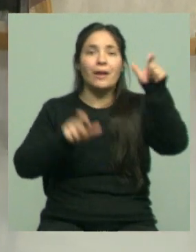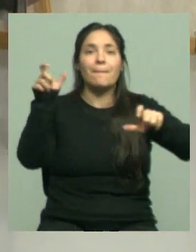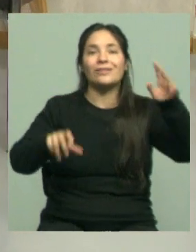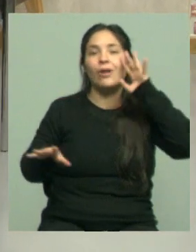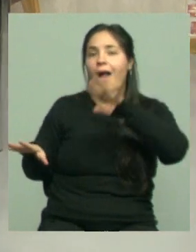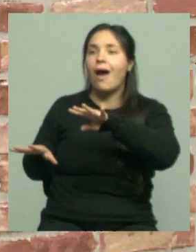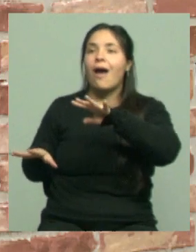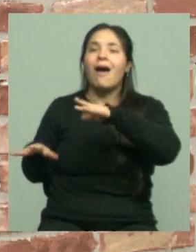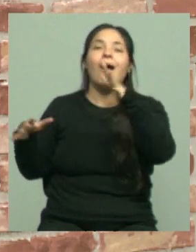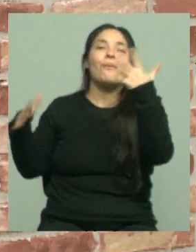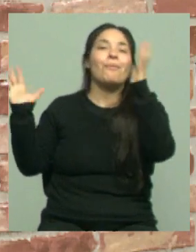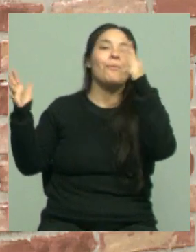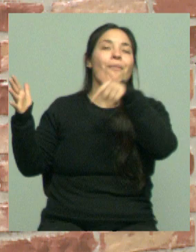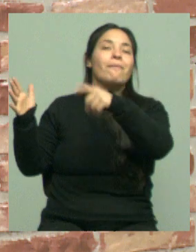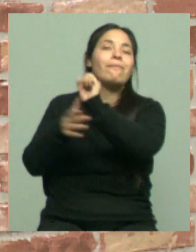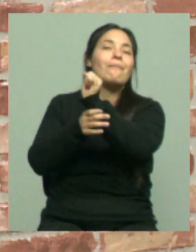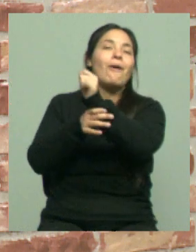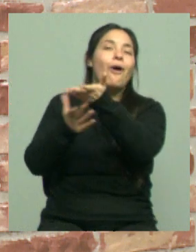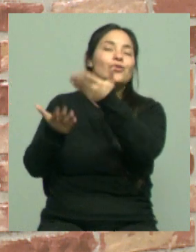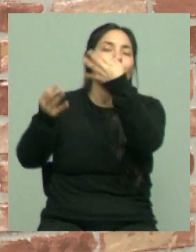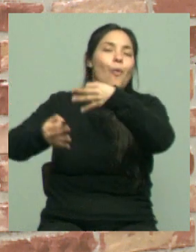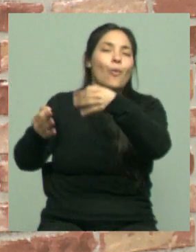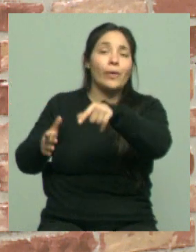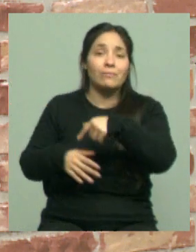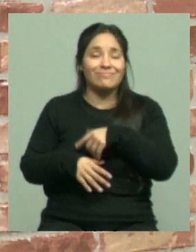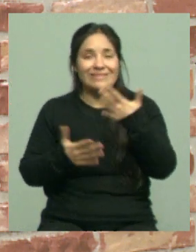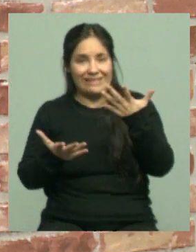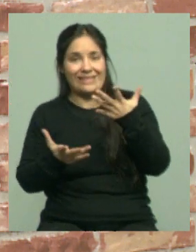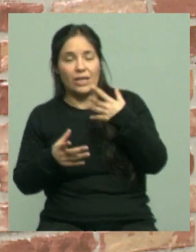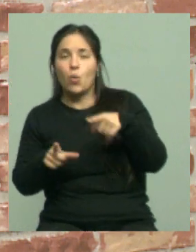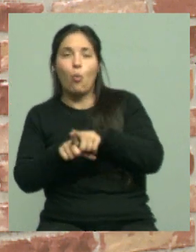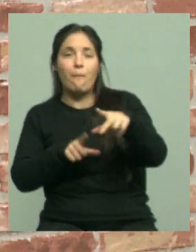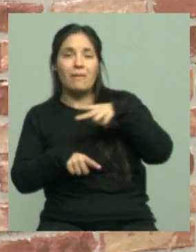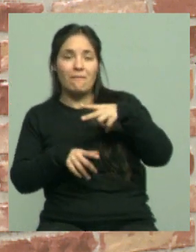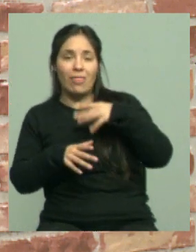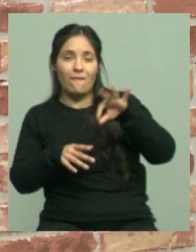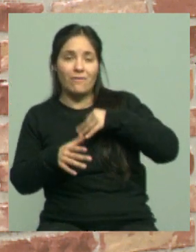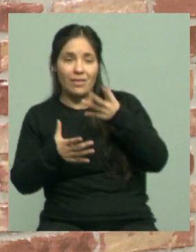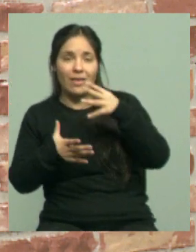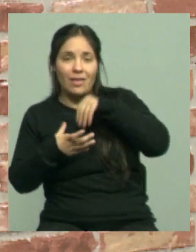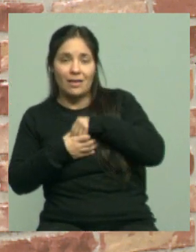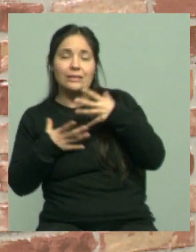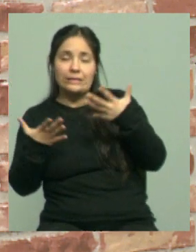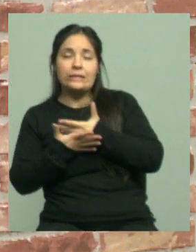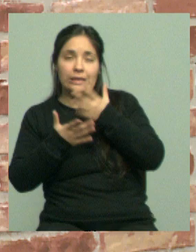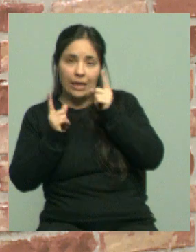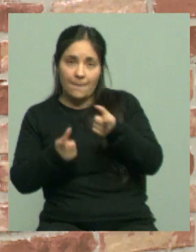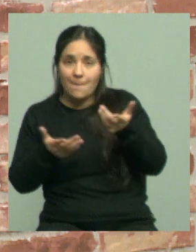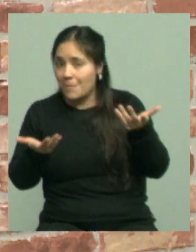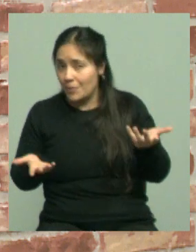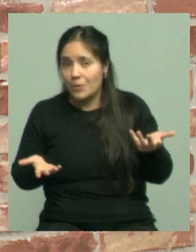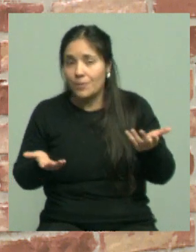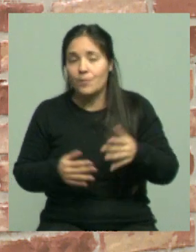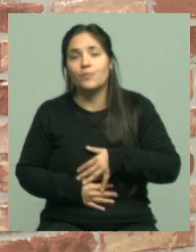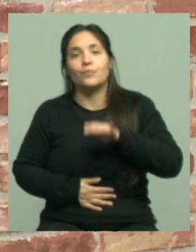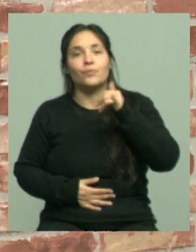económicamente mucha, mucha solvencia y fortuna, pero que ha tenido un costo que está claro que es alto, ¿no? Incluso sí. ese éxito, sí,